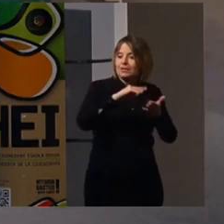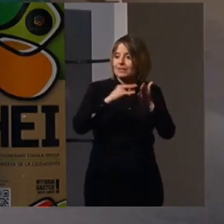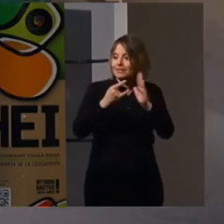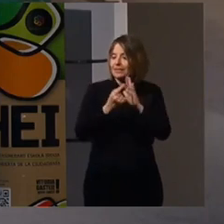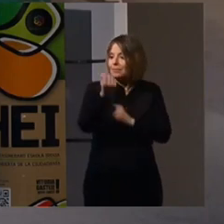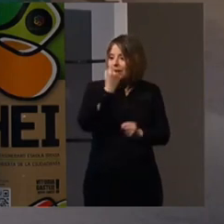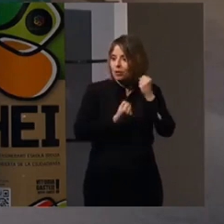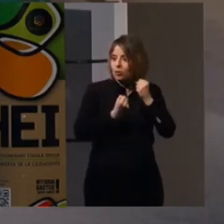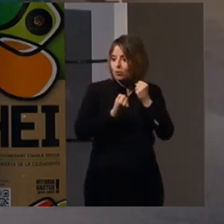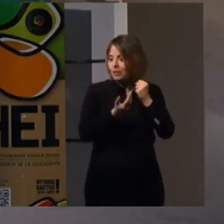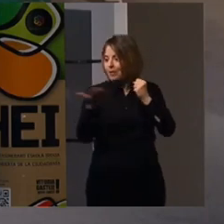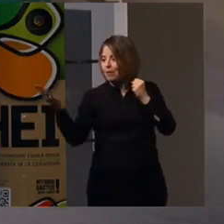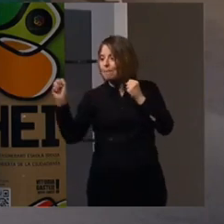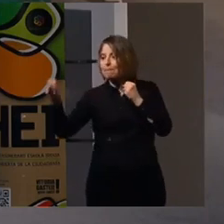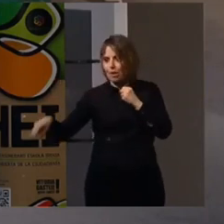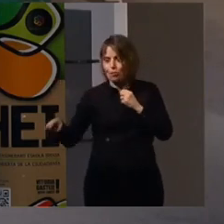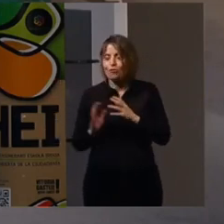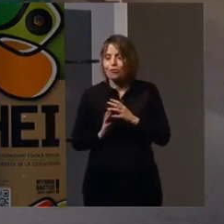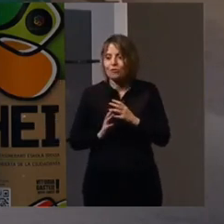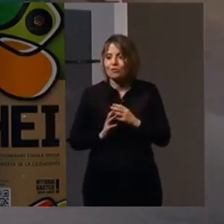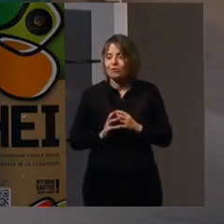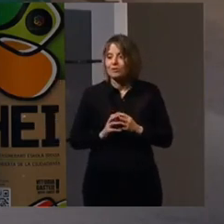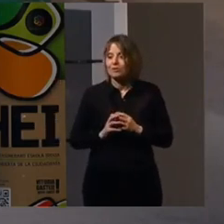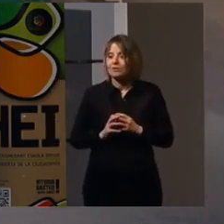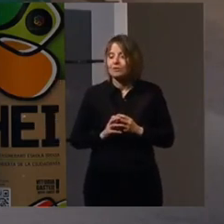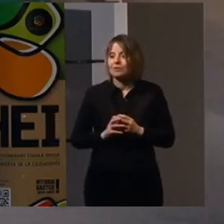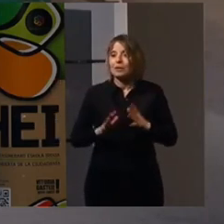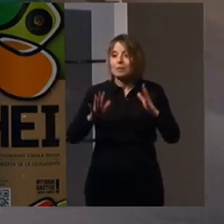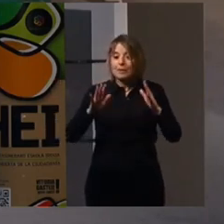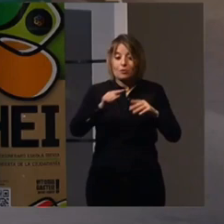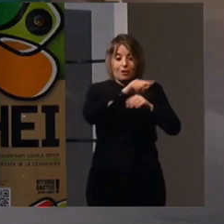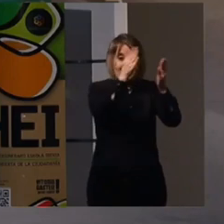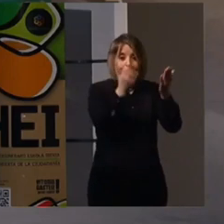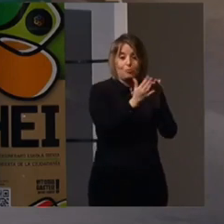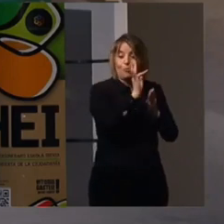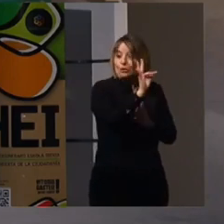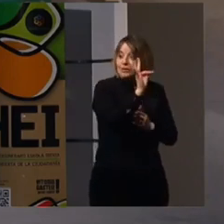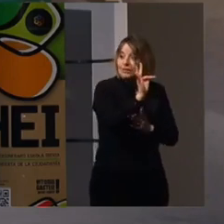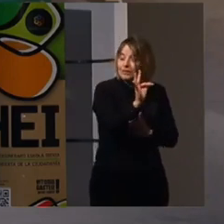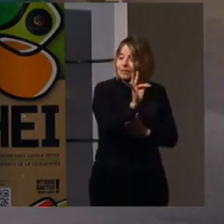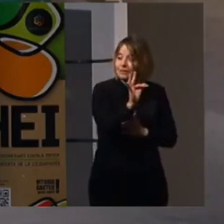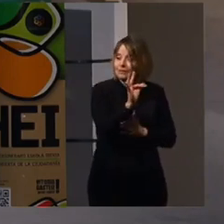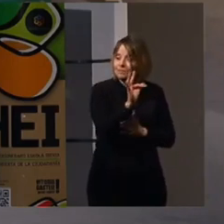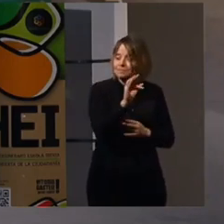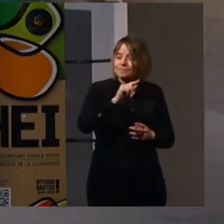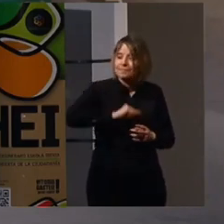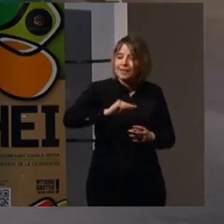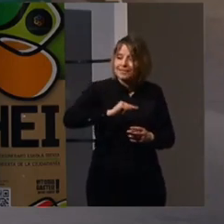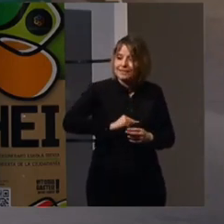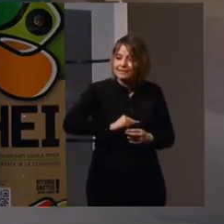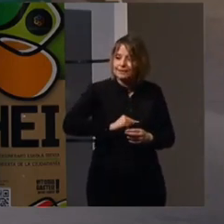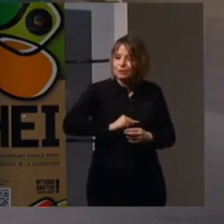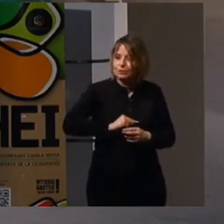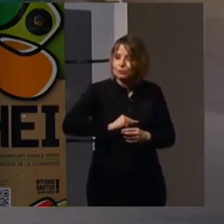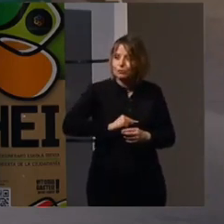económico se sostenga en otras partes es muchísimo peor. Pero es que, incluso en la parte buena del mundo, la sensación, ¿no?, el